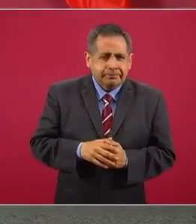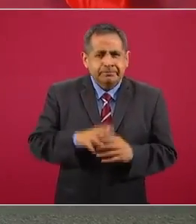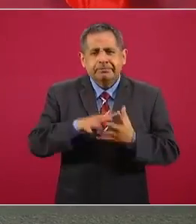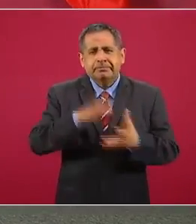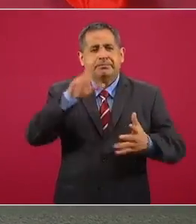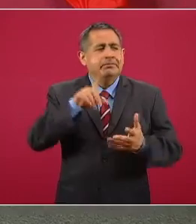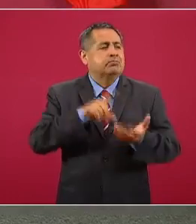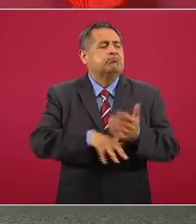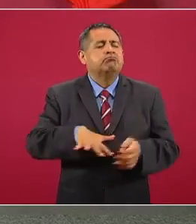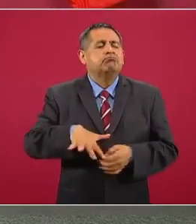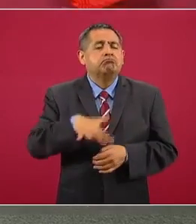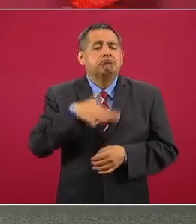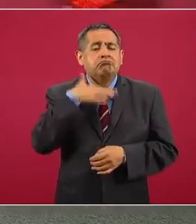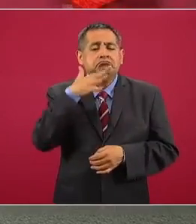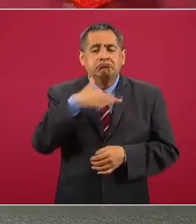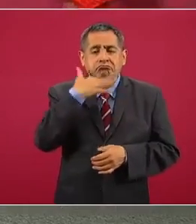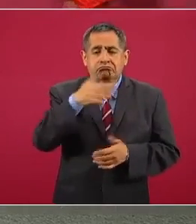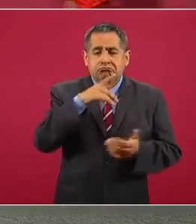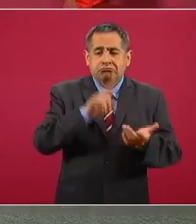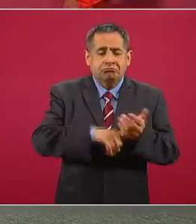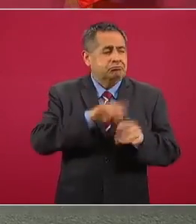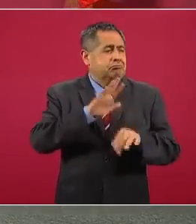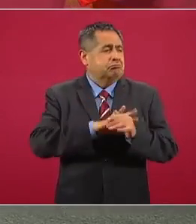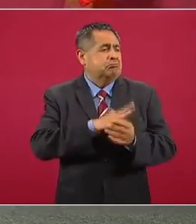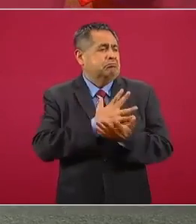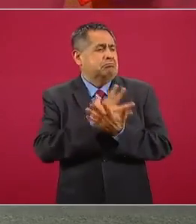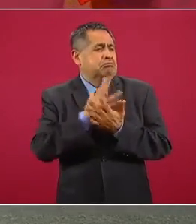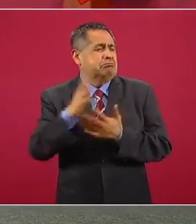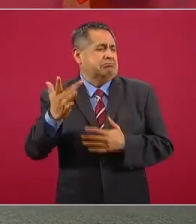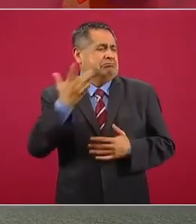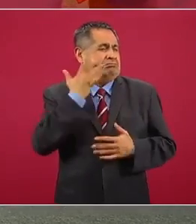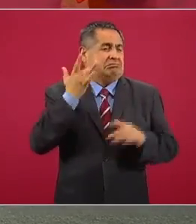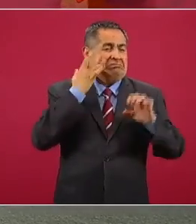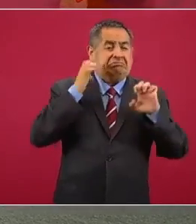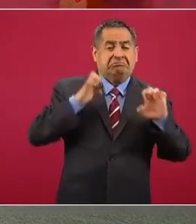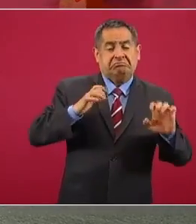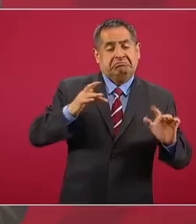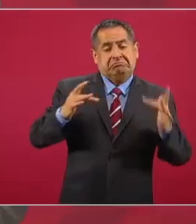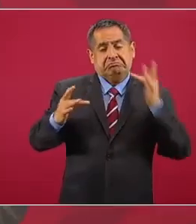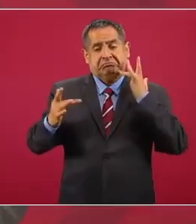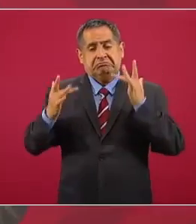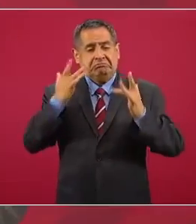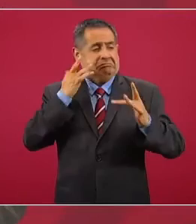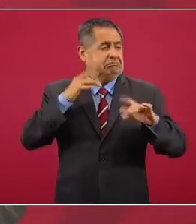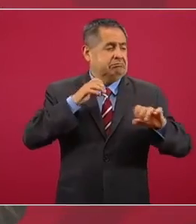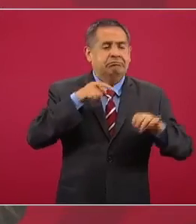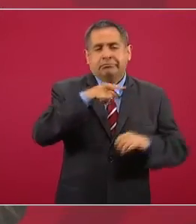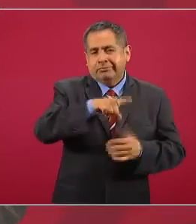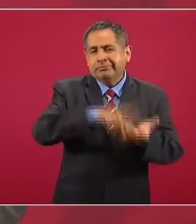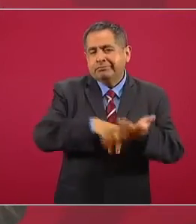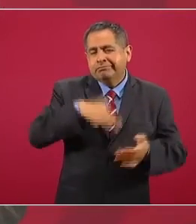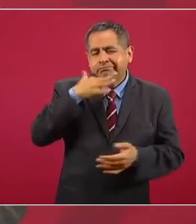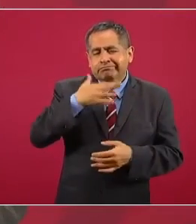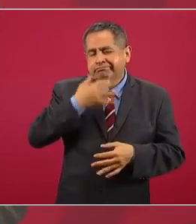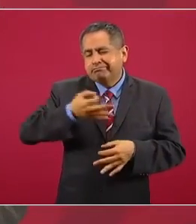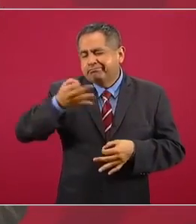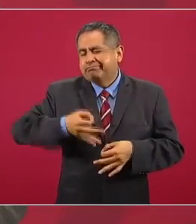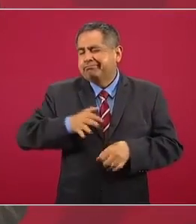los corruptos son los más extravagantes, los más fantoches.